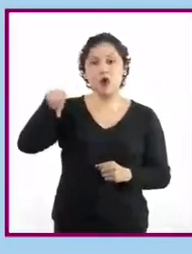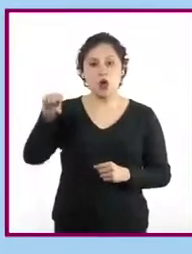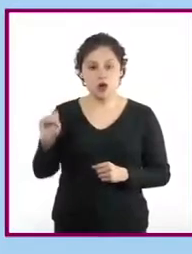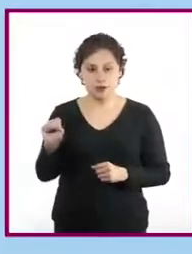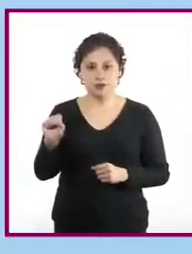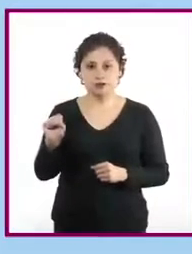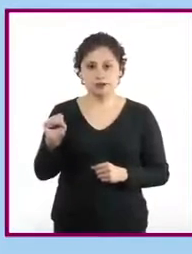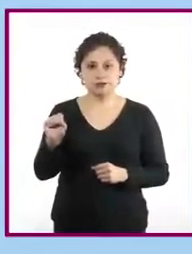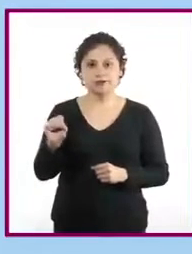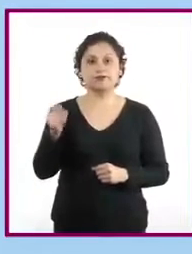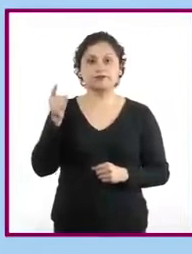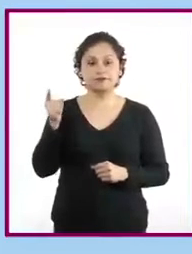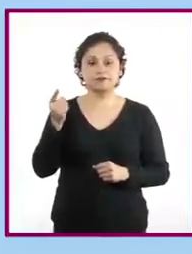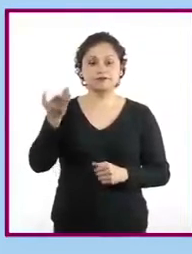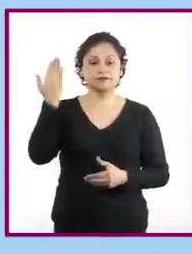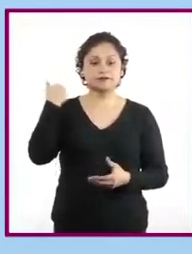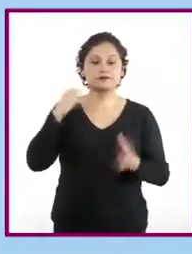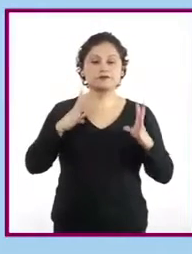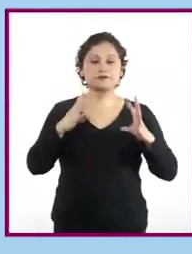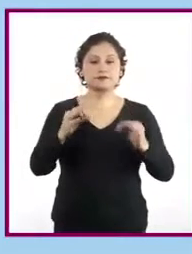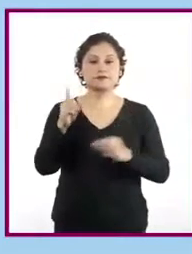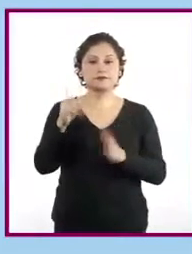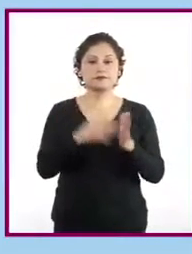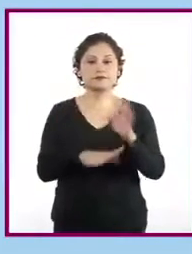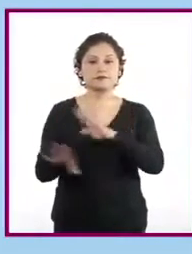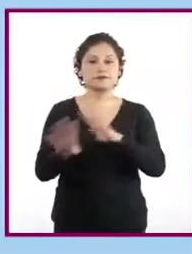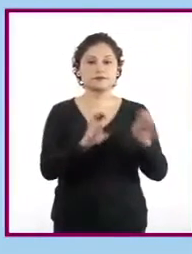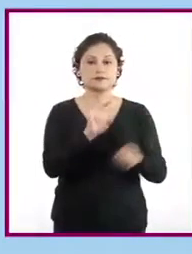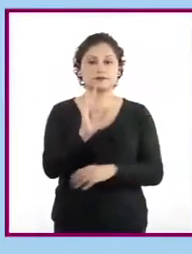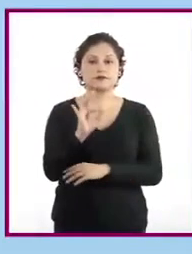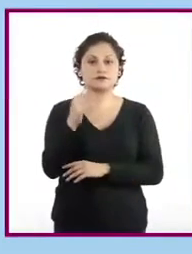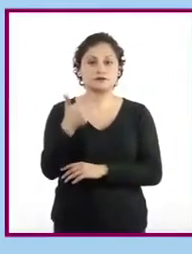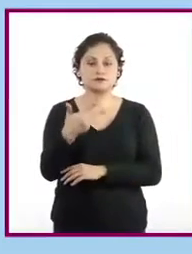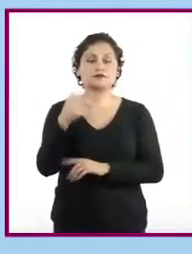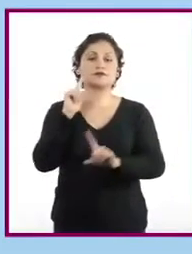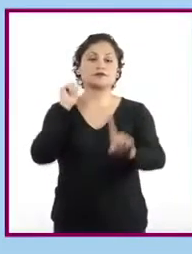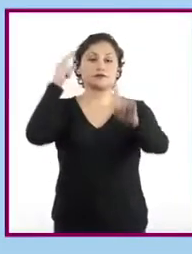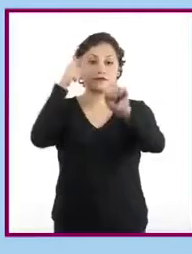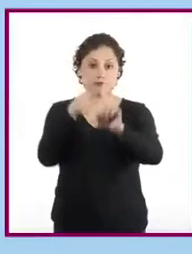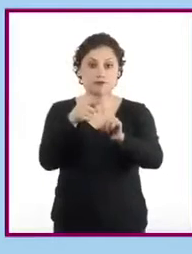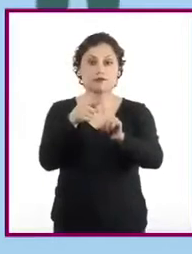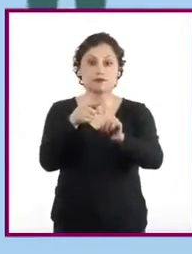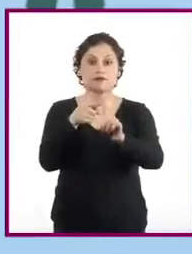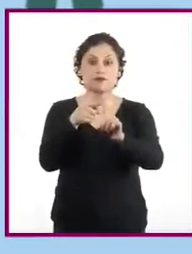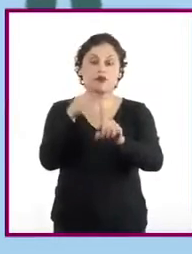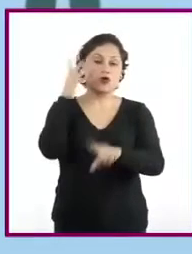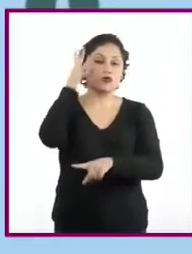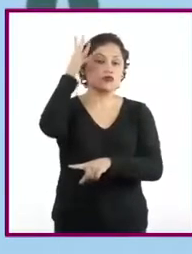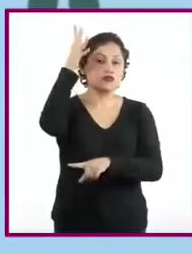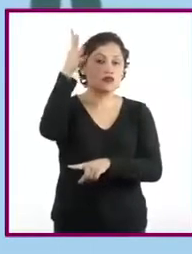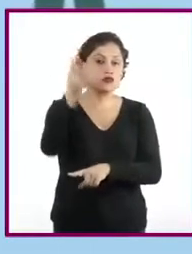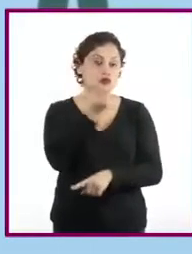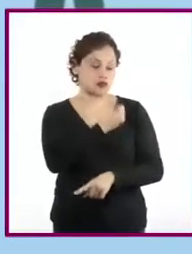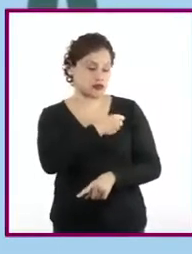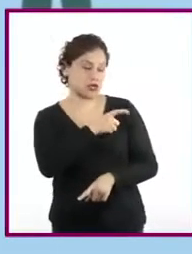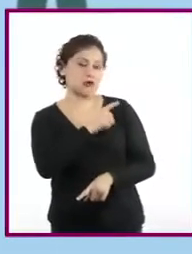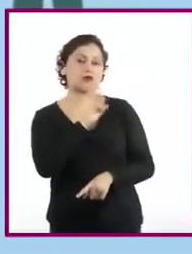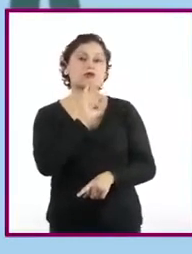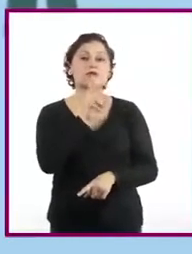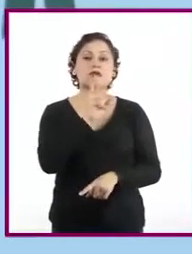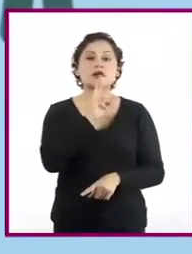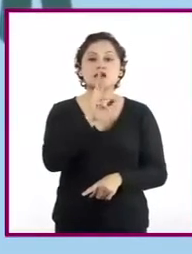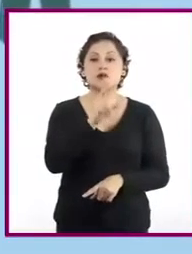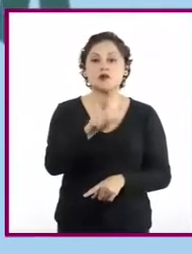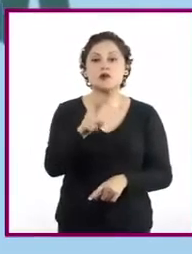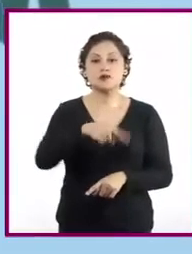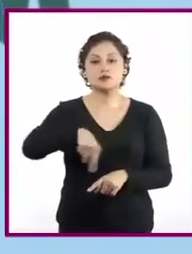Salud, OMS, se creó en 1948 y se dedica a construir un futuro más saludable. Promueve y garantiza